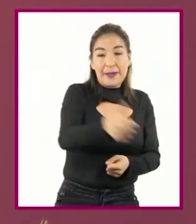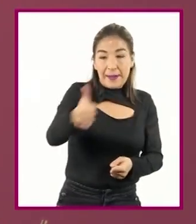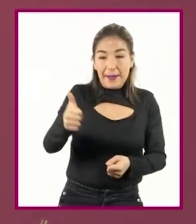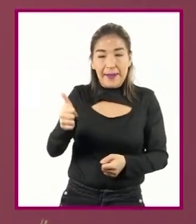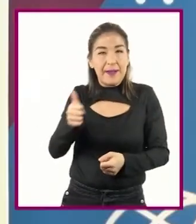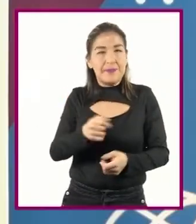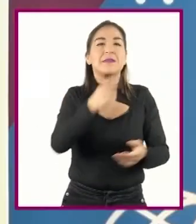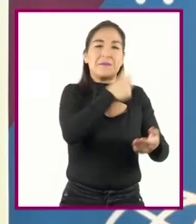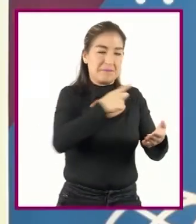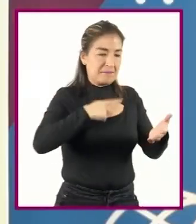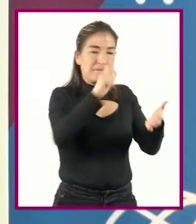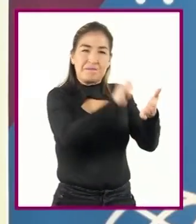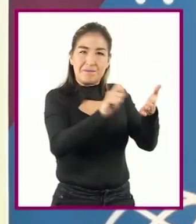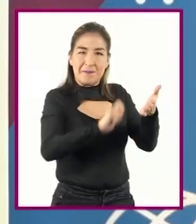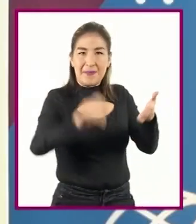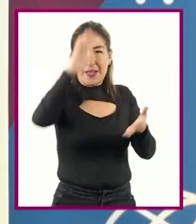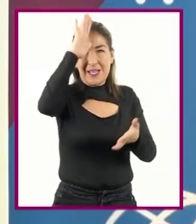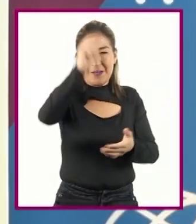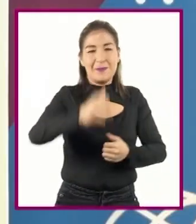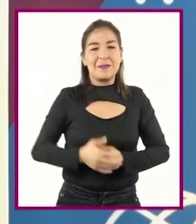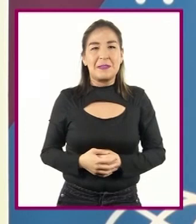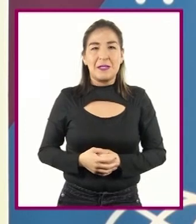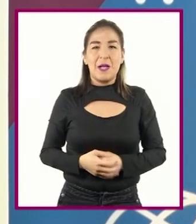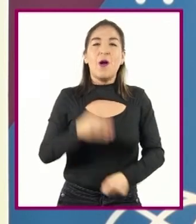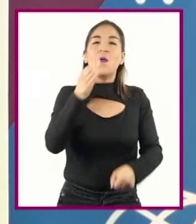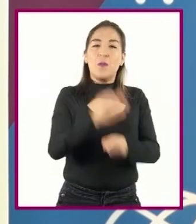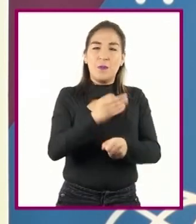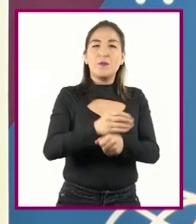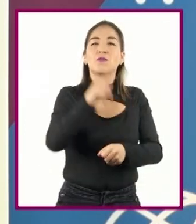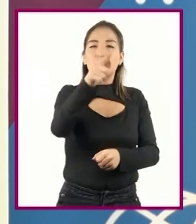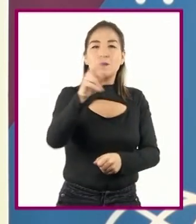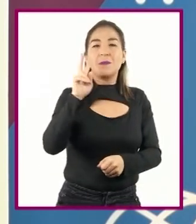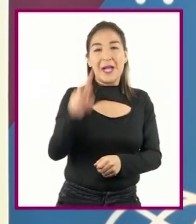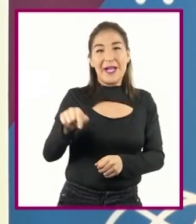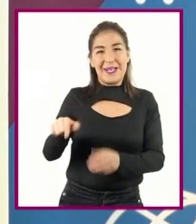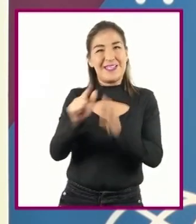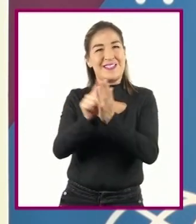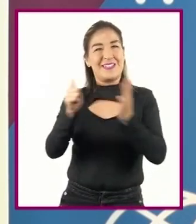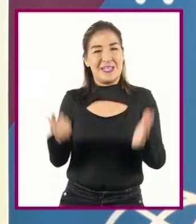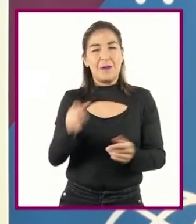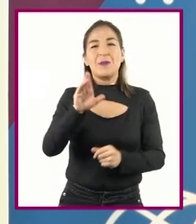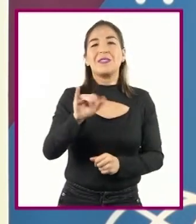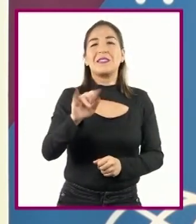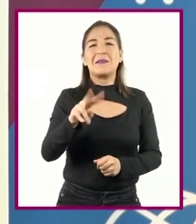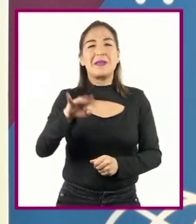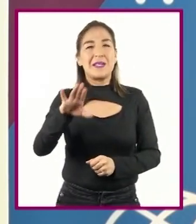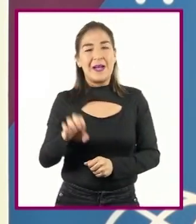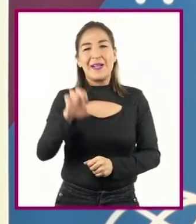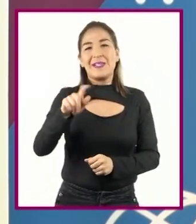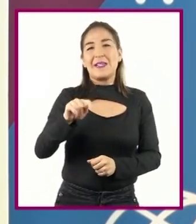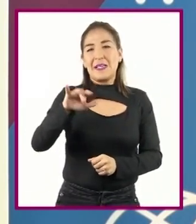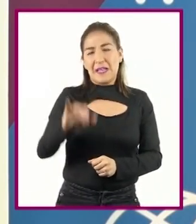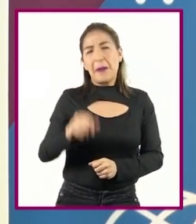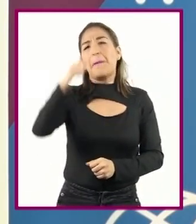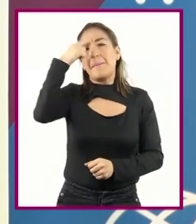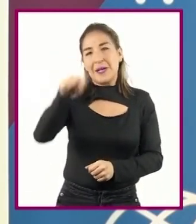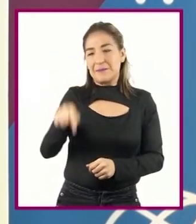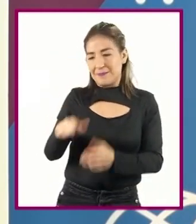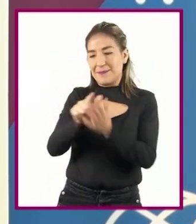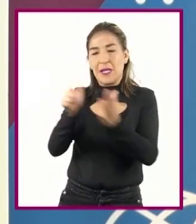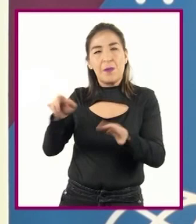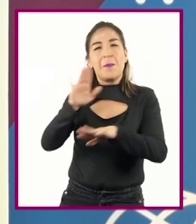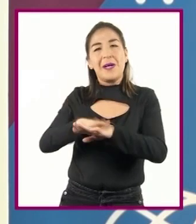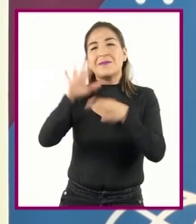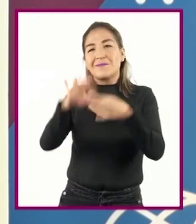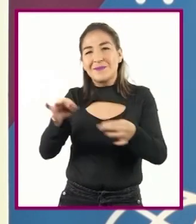se llegaron. Les invitamos a consultar su libro de texto para ampliar la información acerca del